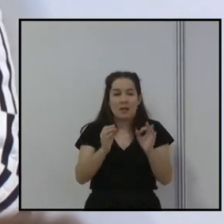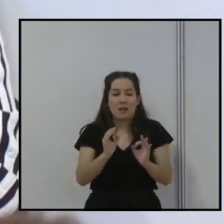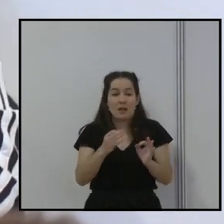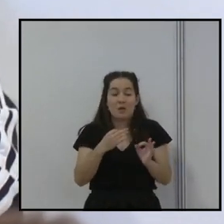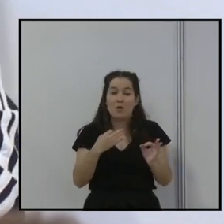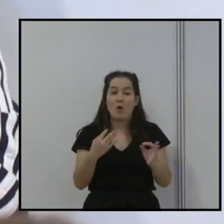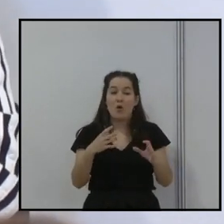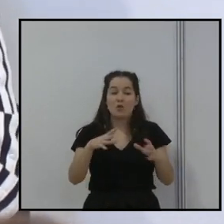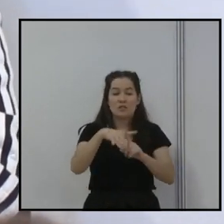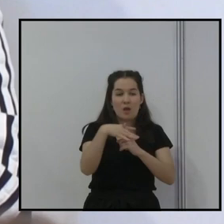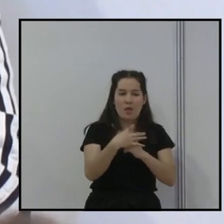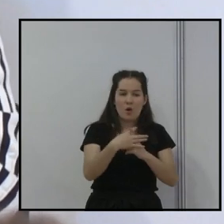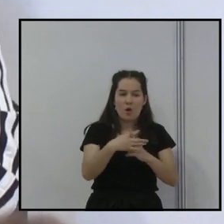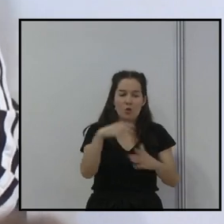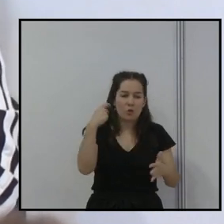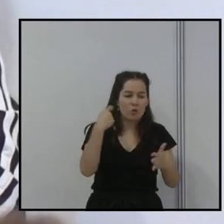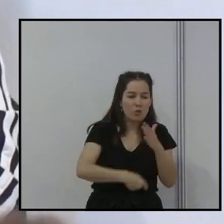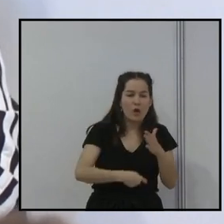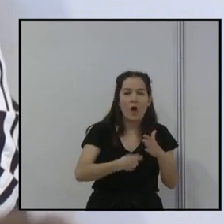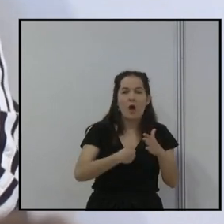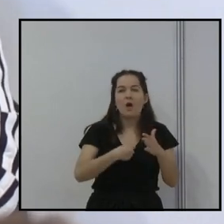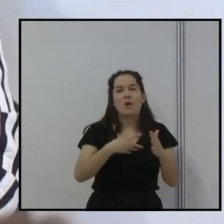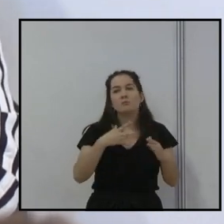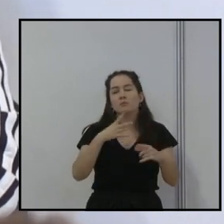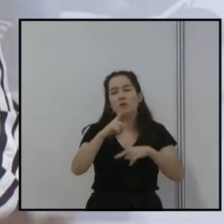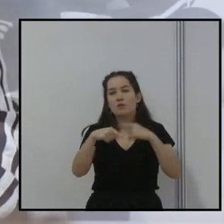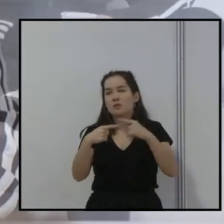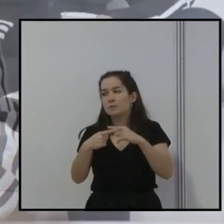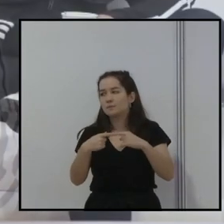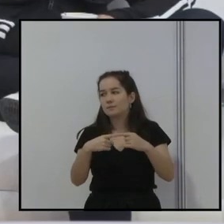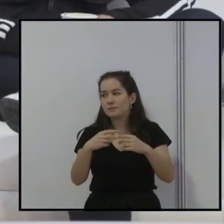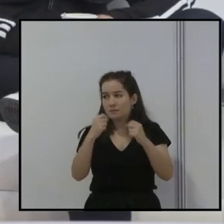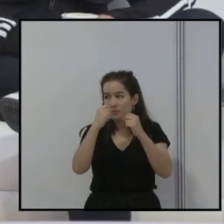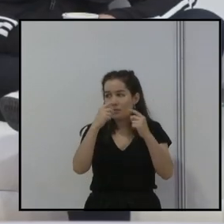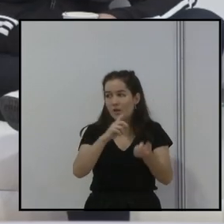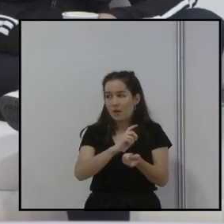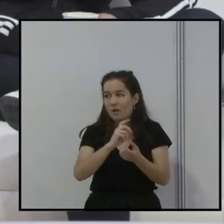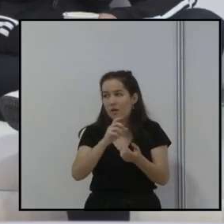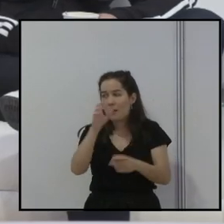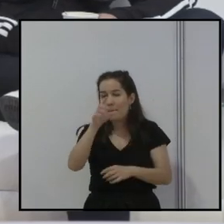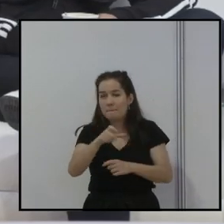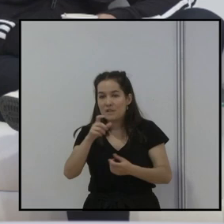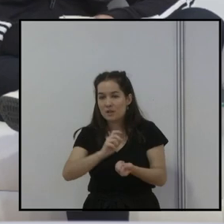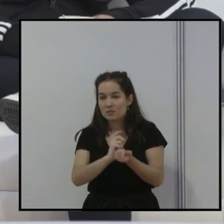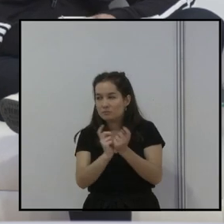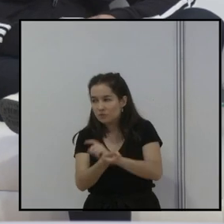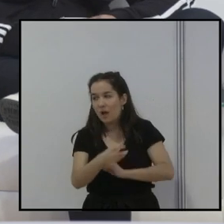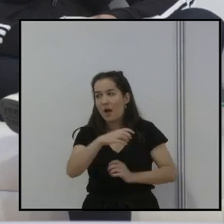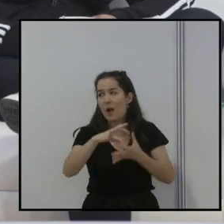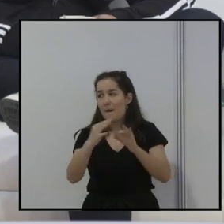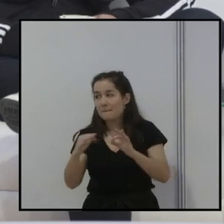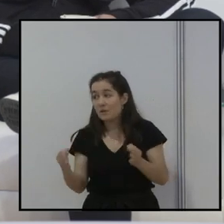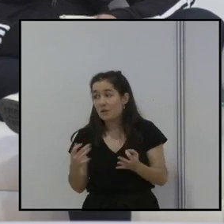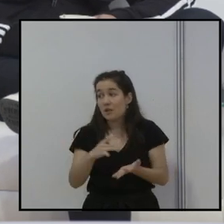tengo que cambiar de vida o es que debería cambiar de gente o debería cambiar de entorno, debería que... Hasta que no sucede algo muy, muy grave,